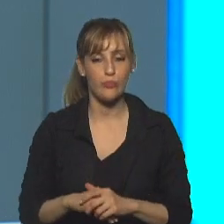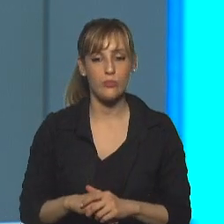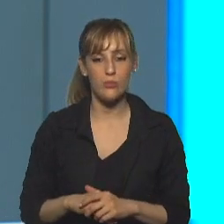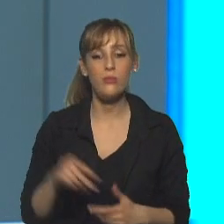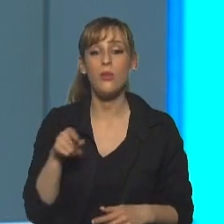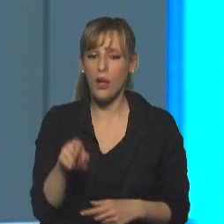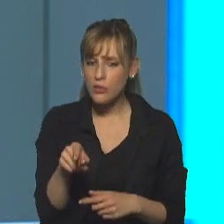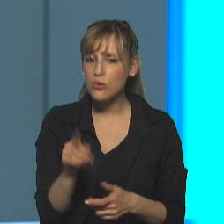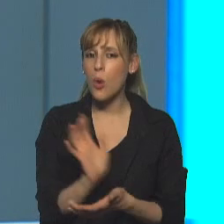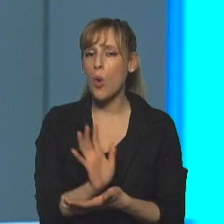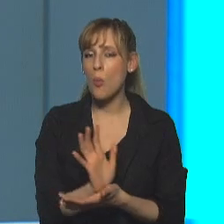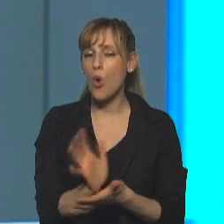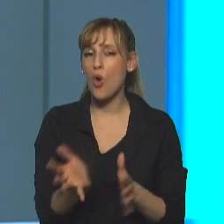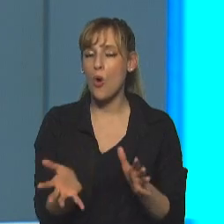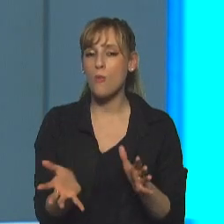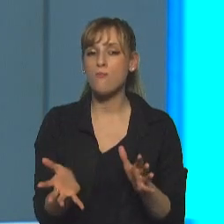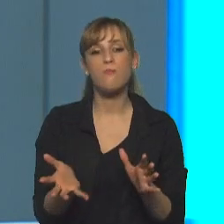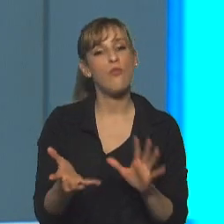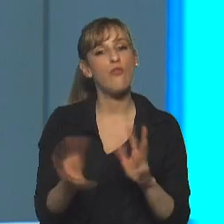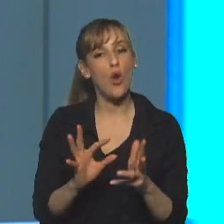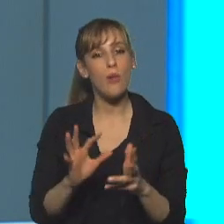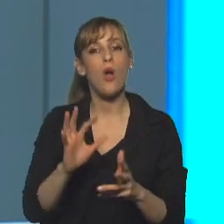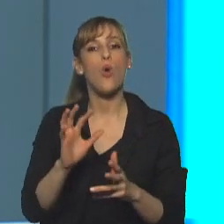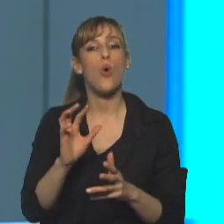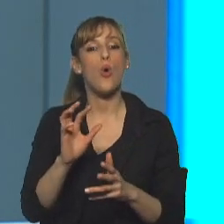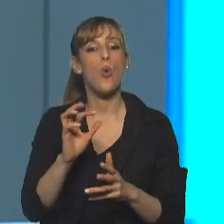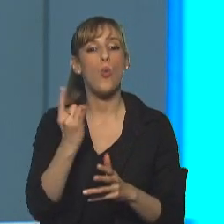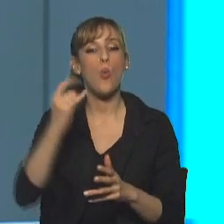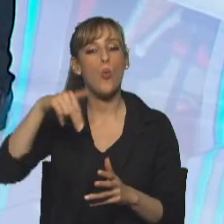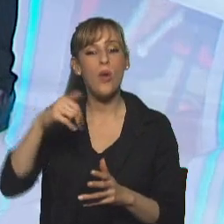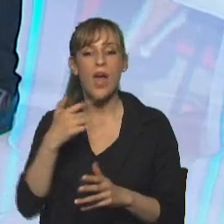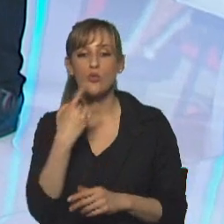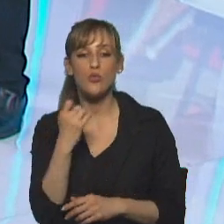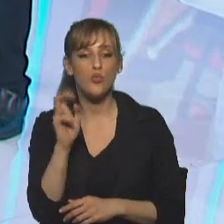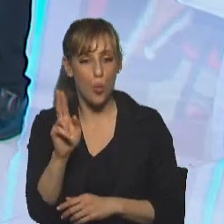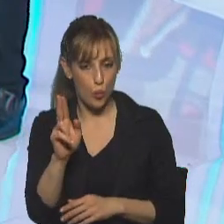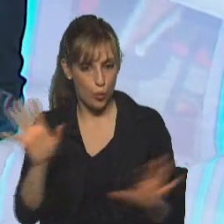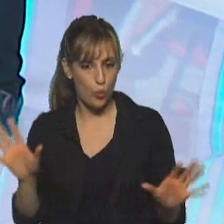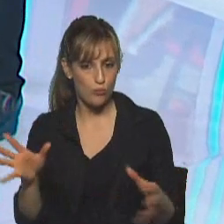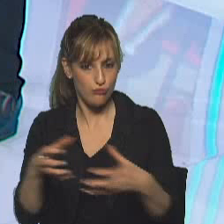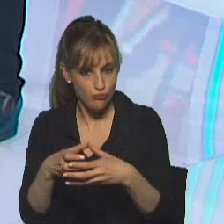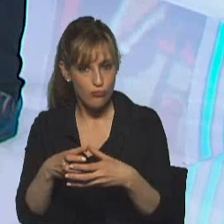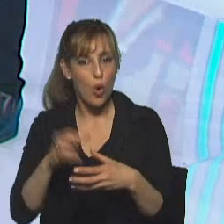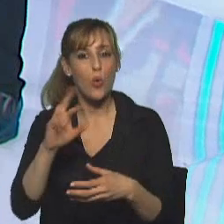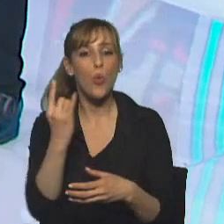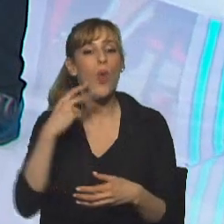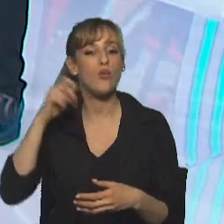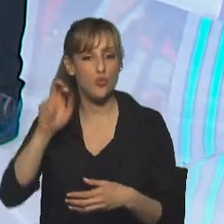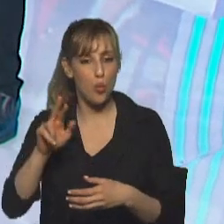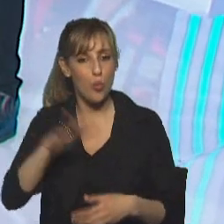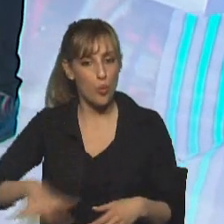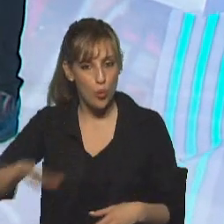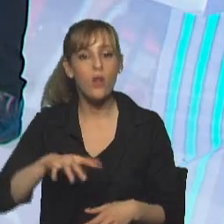decir, desde la sociedad civil a UNASUR y una reunión de organizaciones sociales para promover desde la base